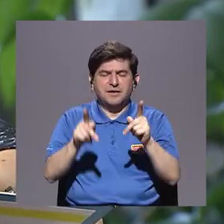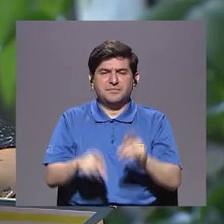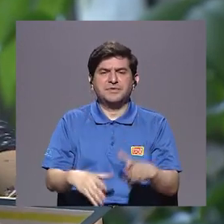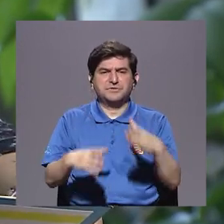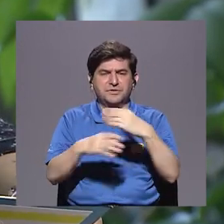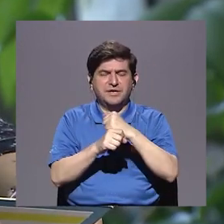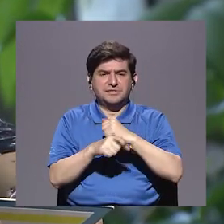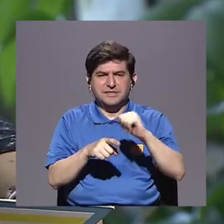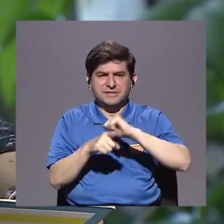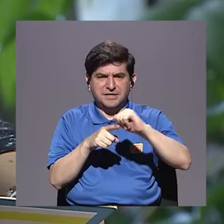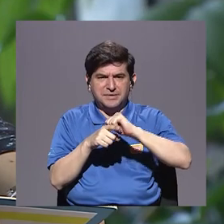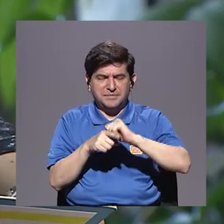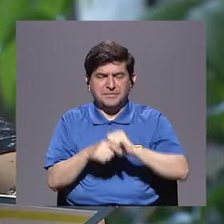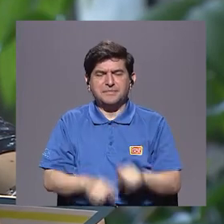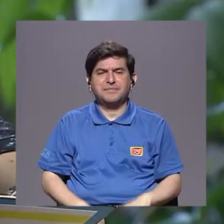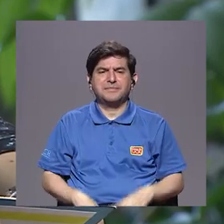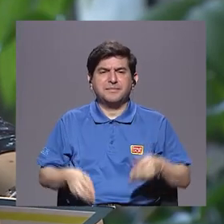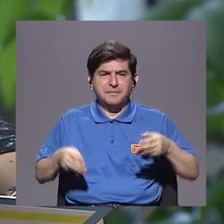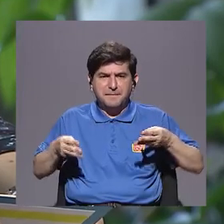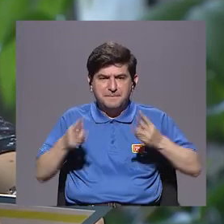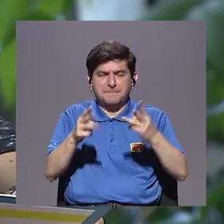a las personas a la práctica,